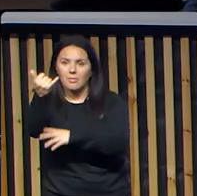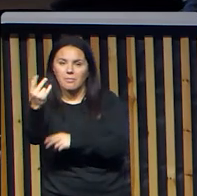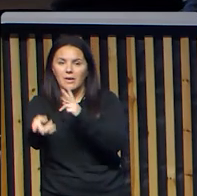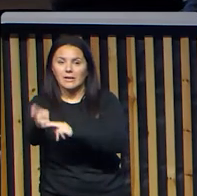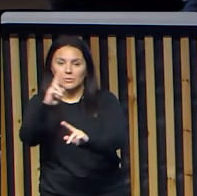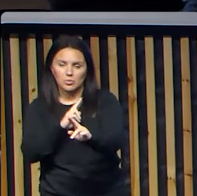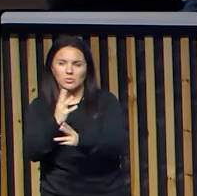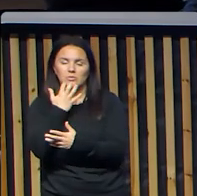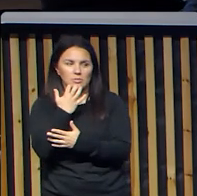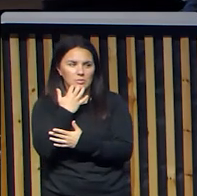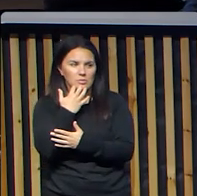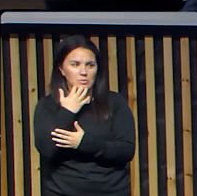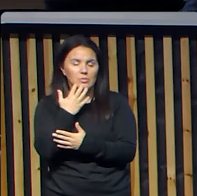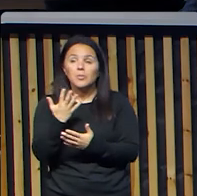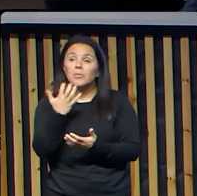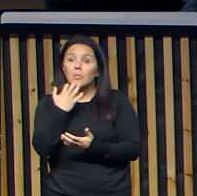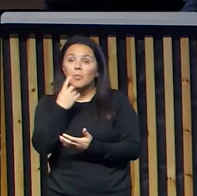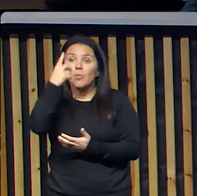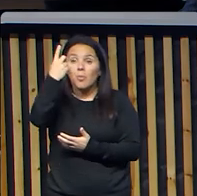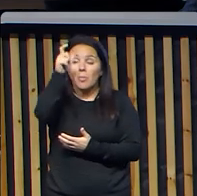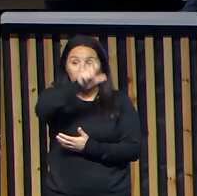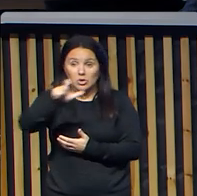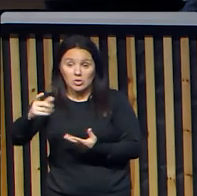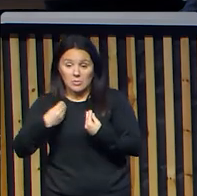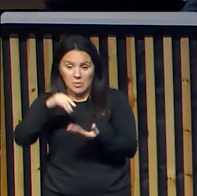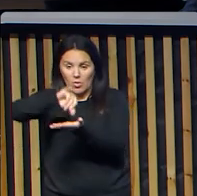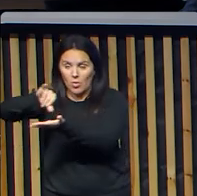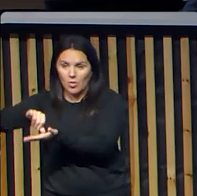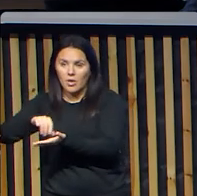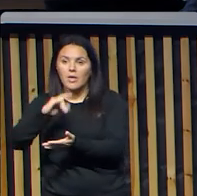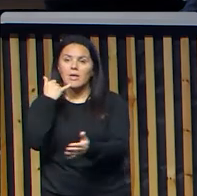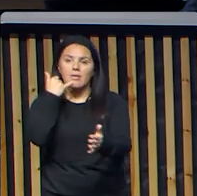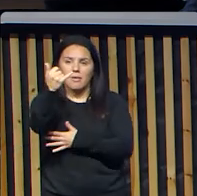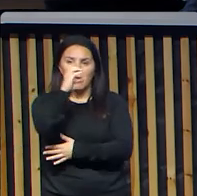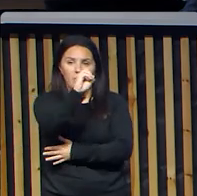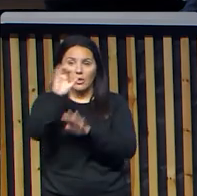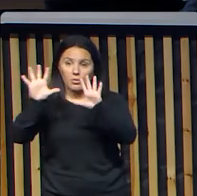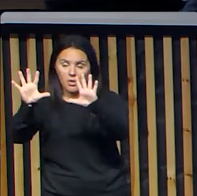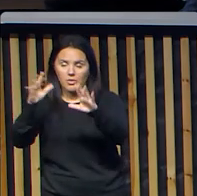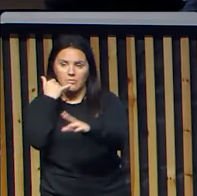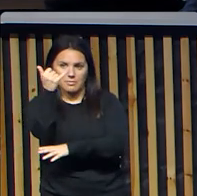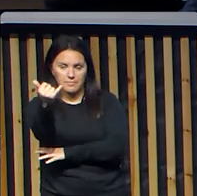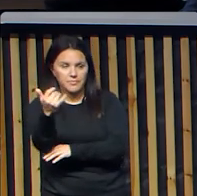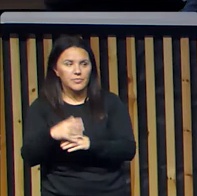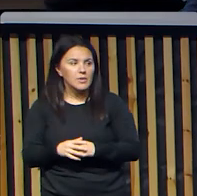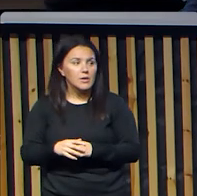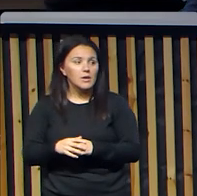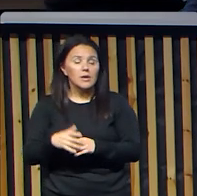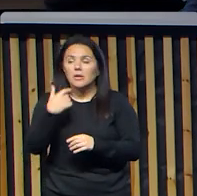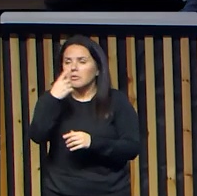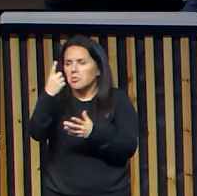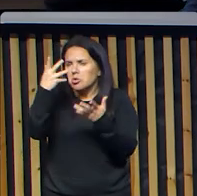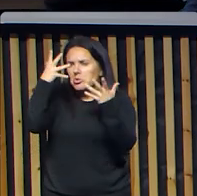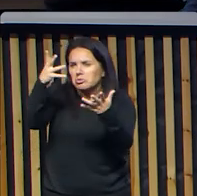y hacer una sugerencia a una demanda Oiga miren este